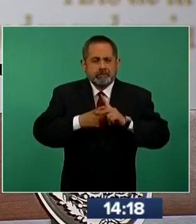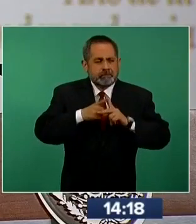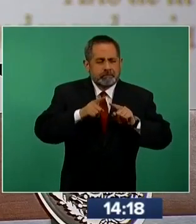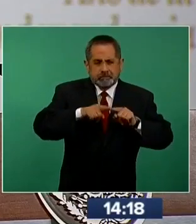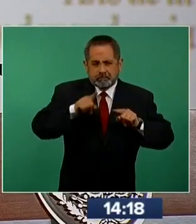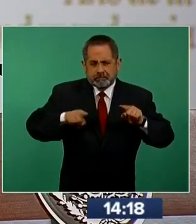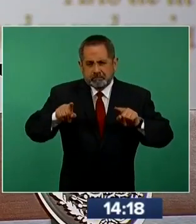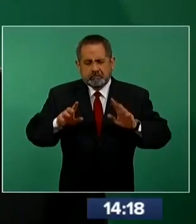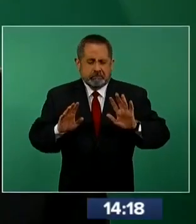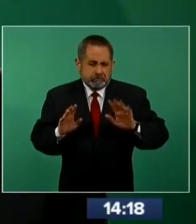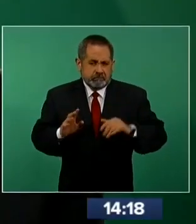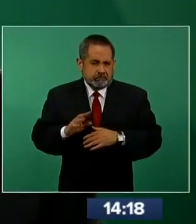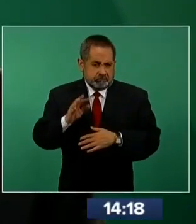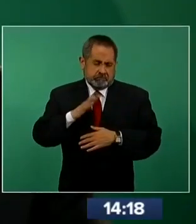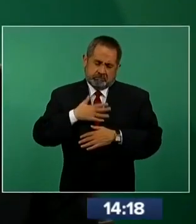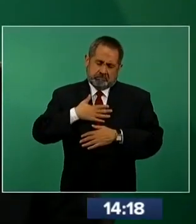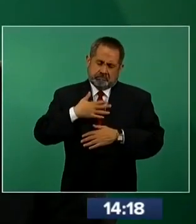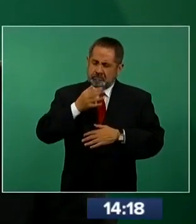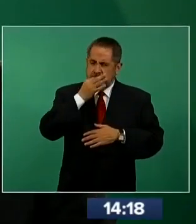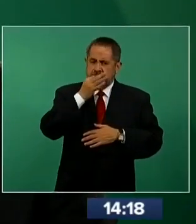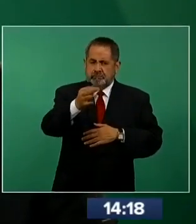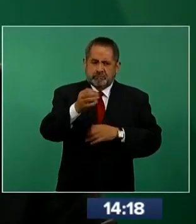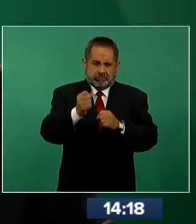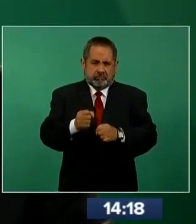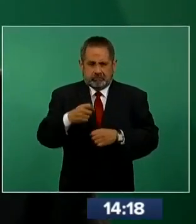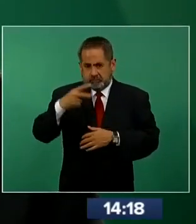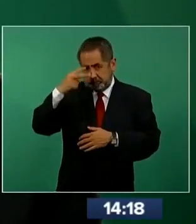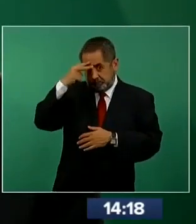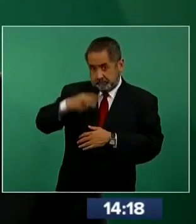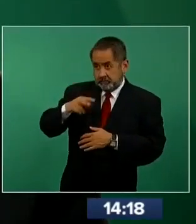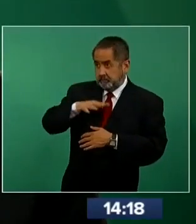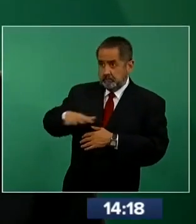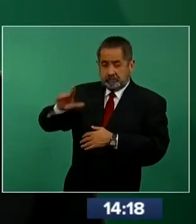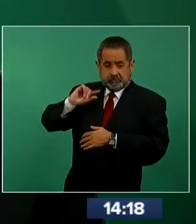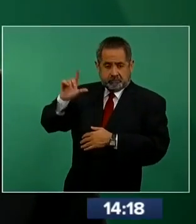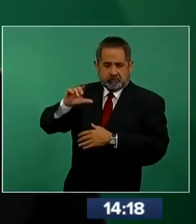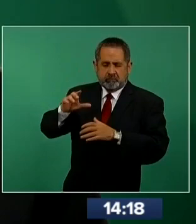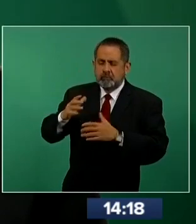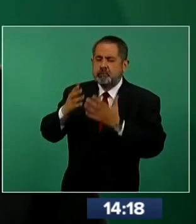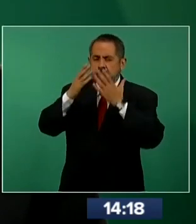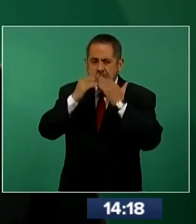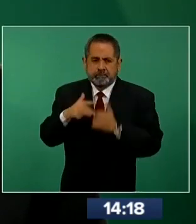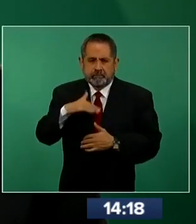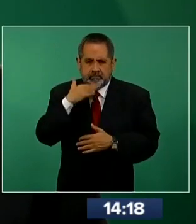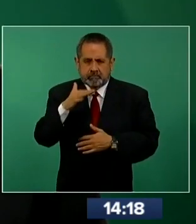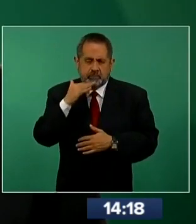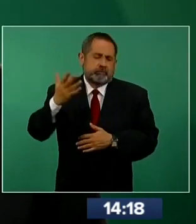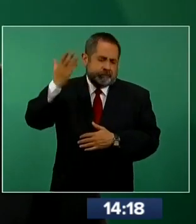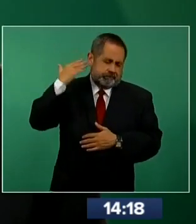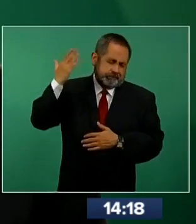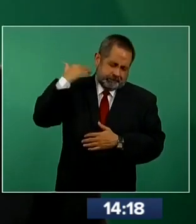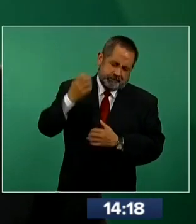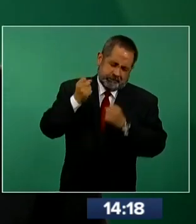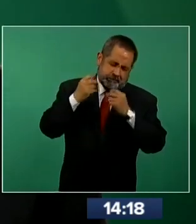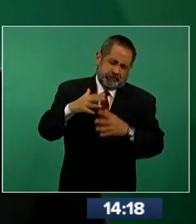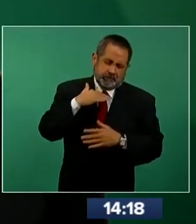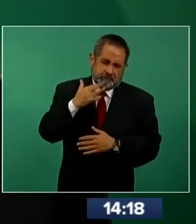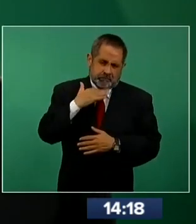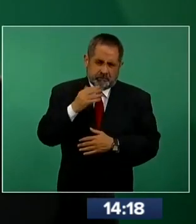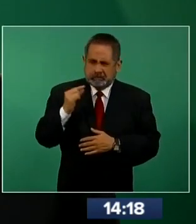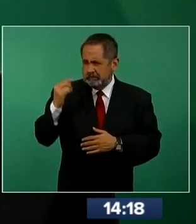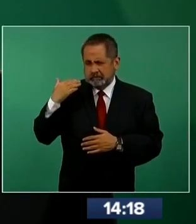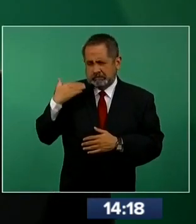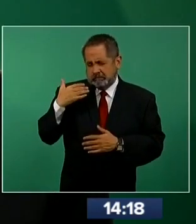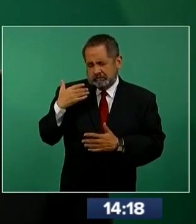Yo sí le puedo garantizar que ya en México no hay la corrupción que imperaba hace